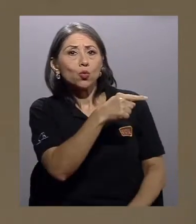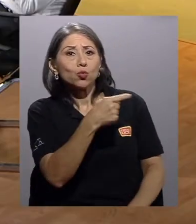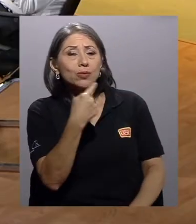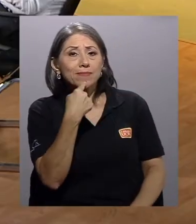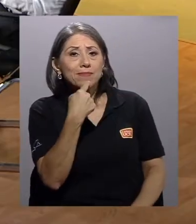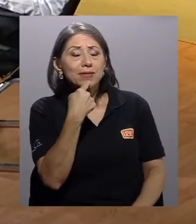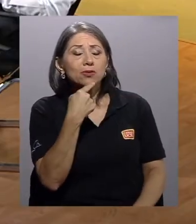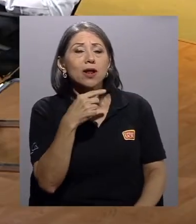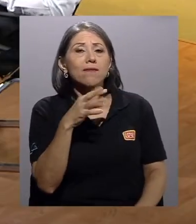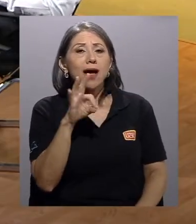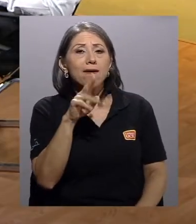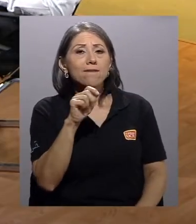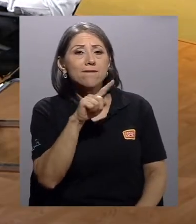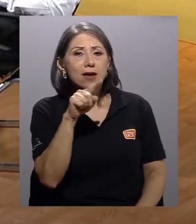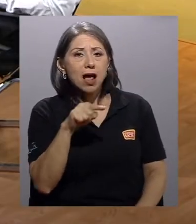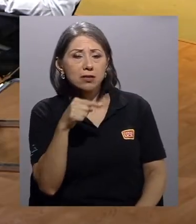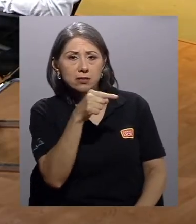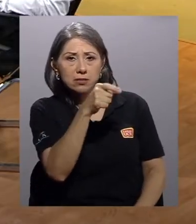anteriormente